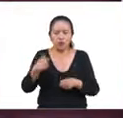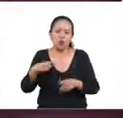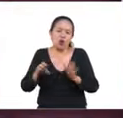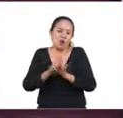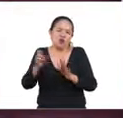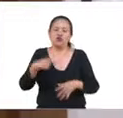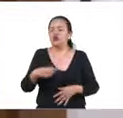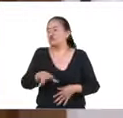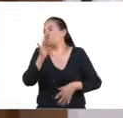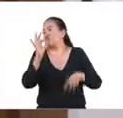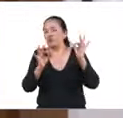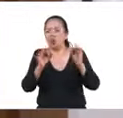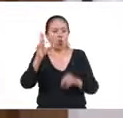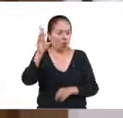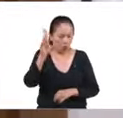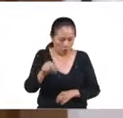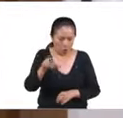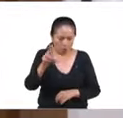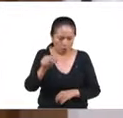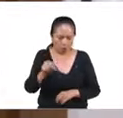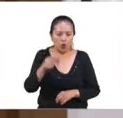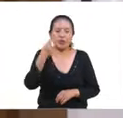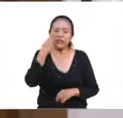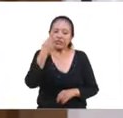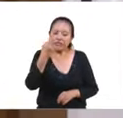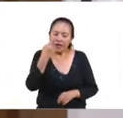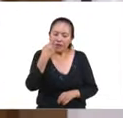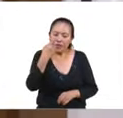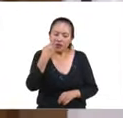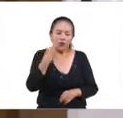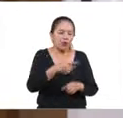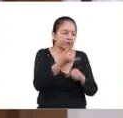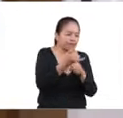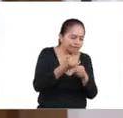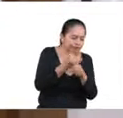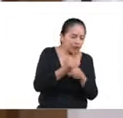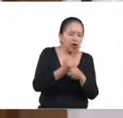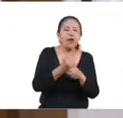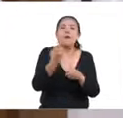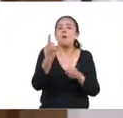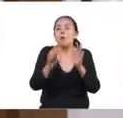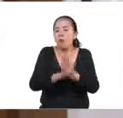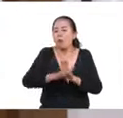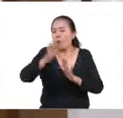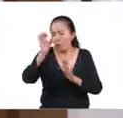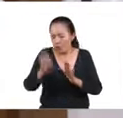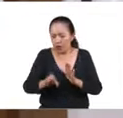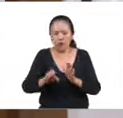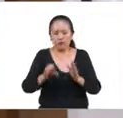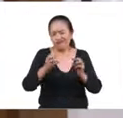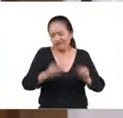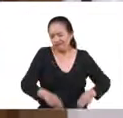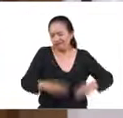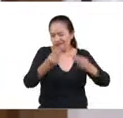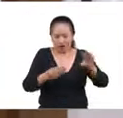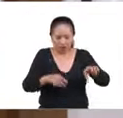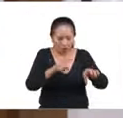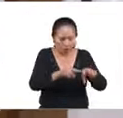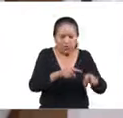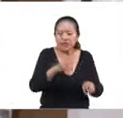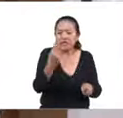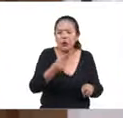manera discrecional. Estamos hablando de la atención que requieren urgente estos mercados y en